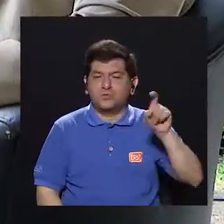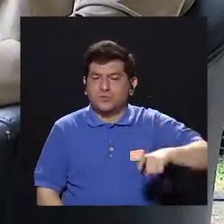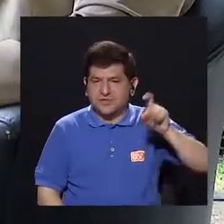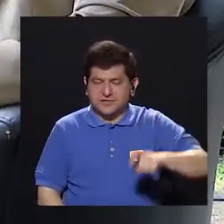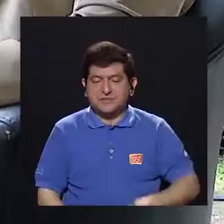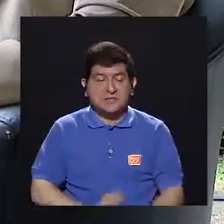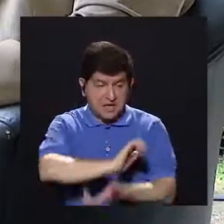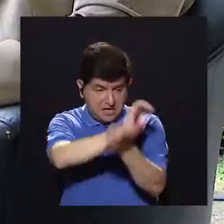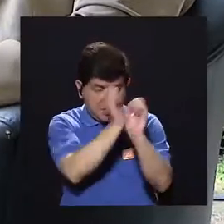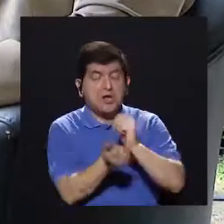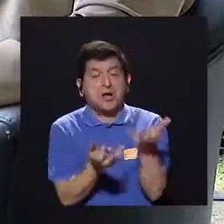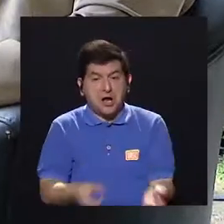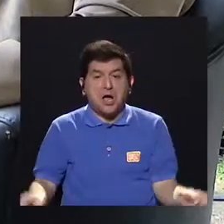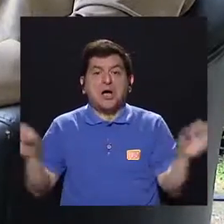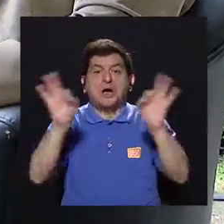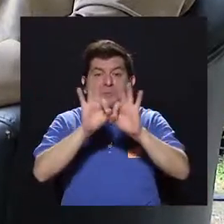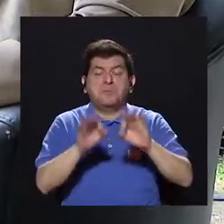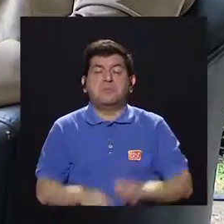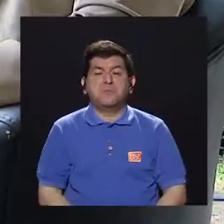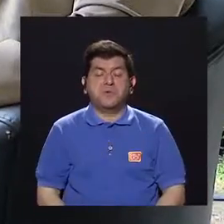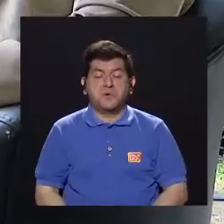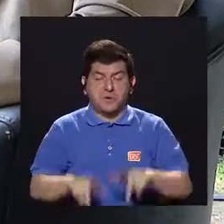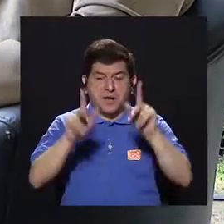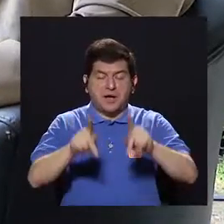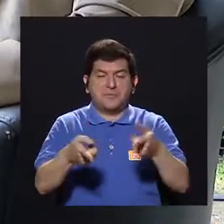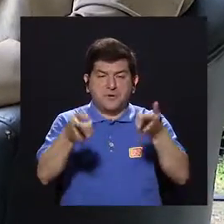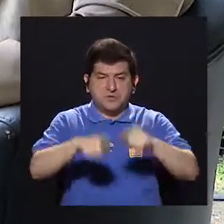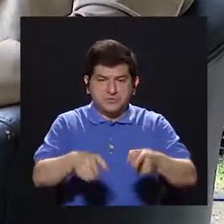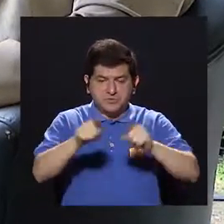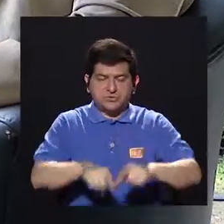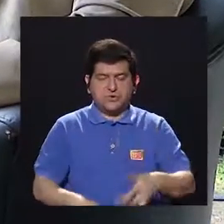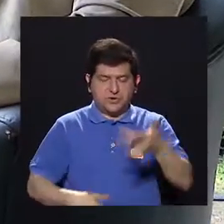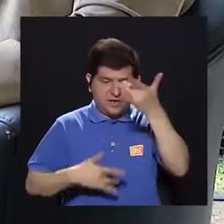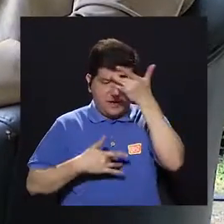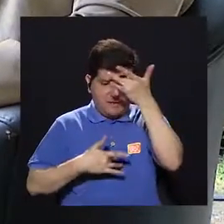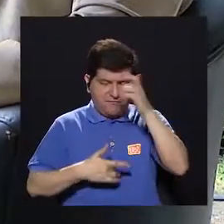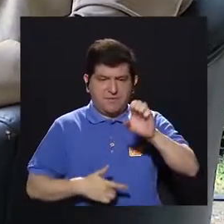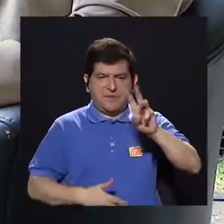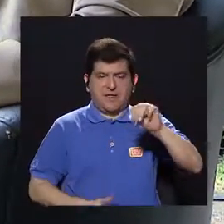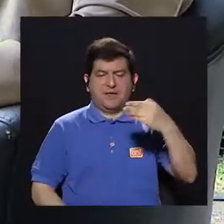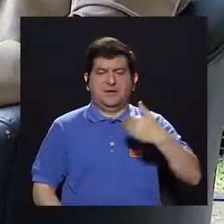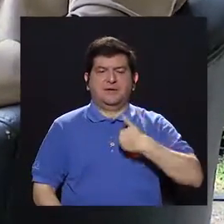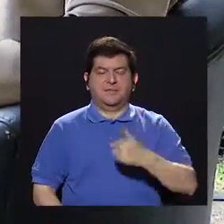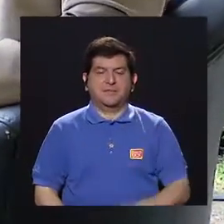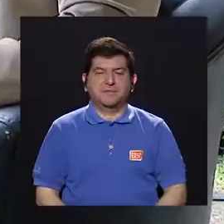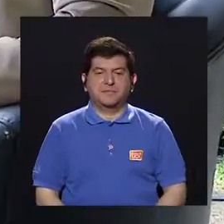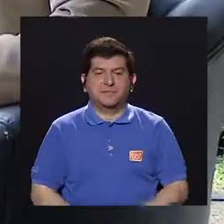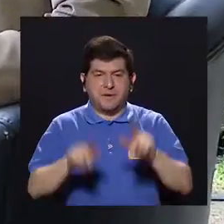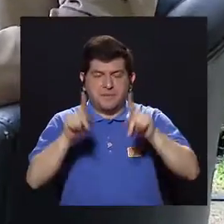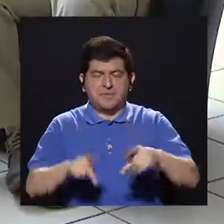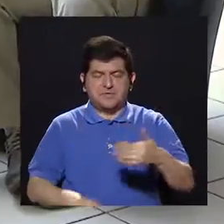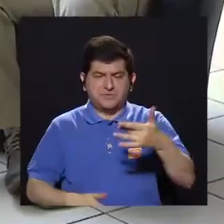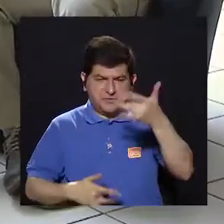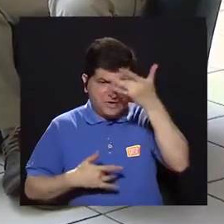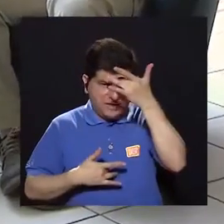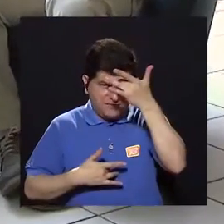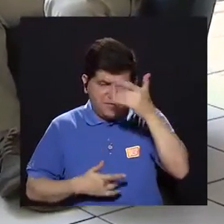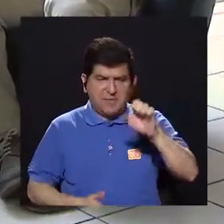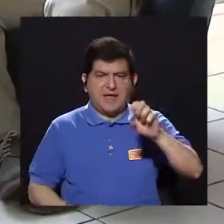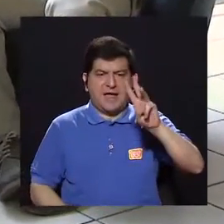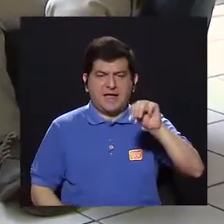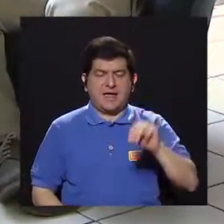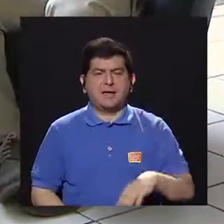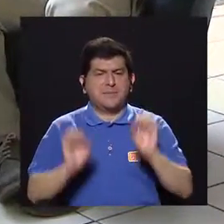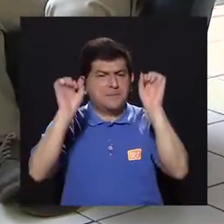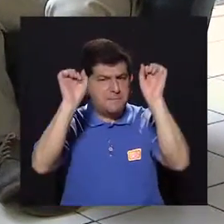necesite, esto puede cambiar en forma importante lo que le puede pasar a una persona con esclerosis múltiple. Doctor, ¿las personas con